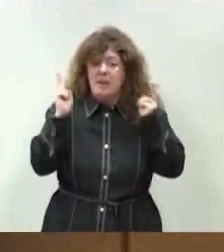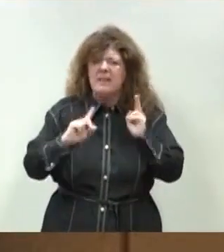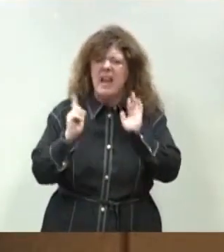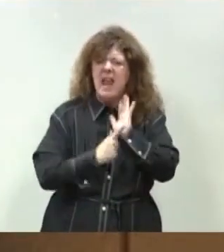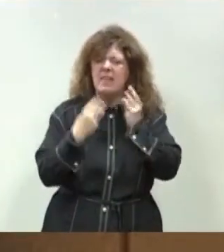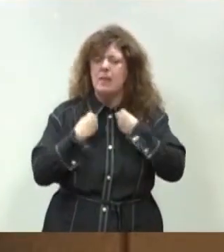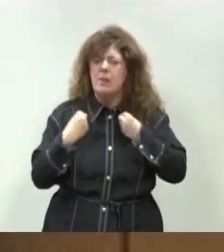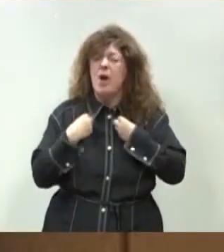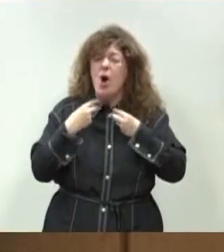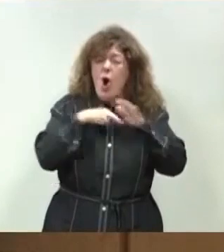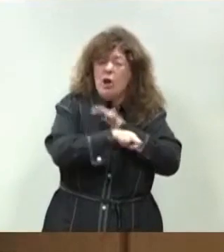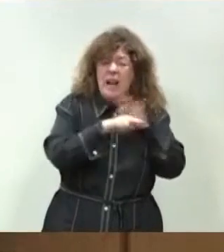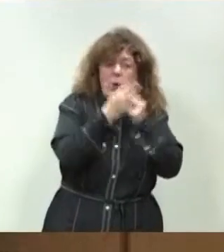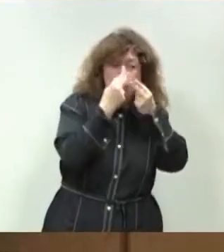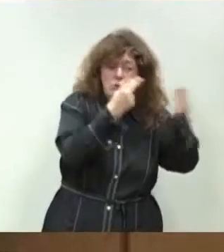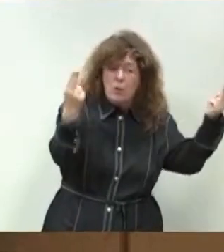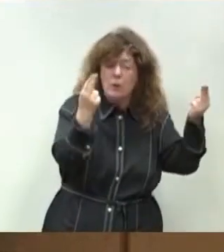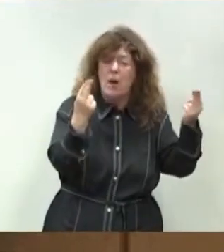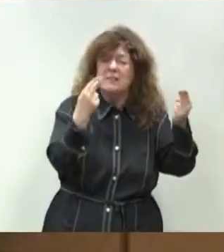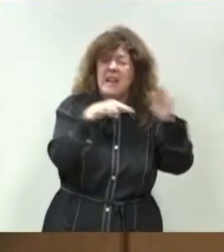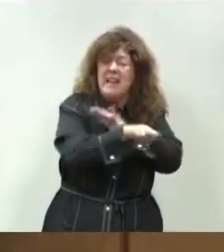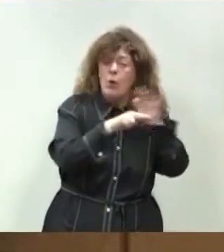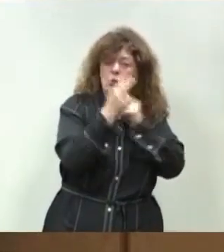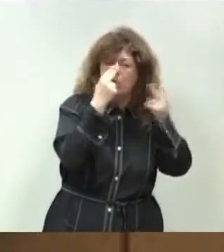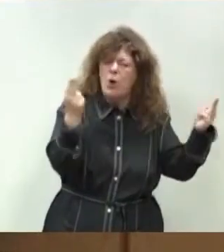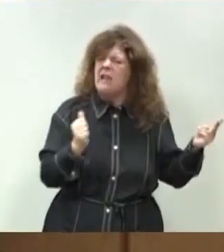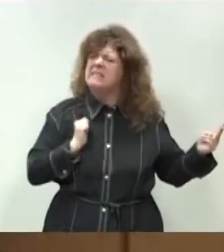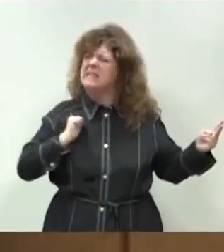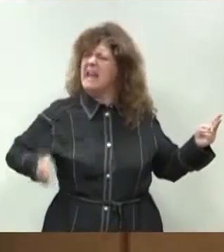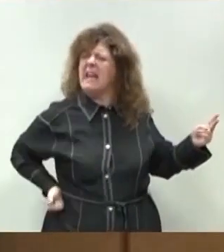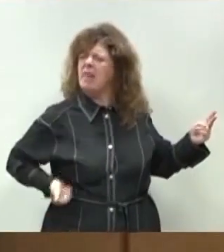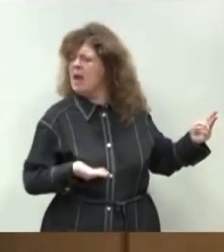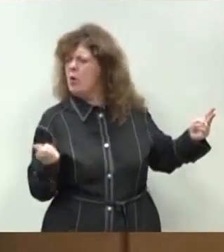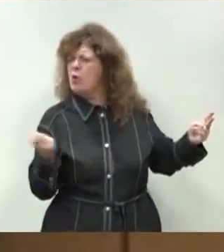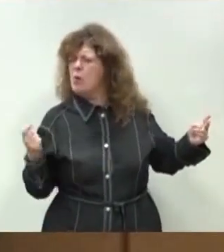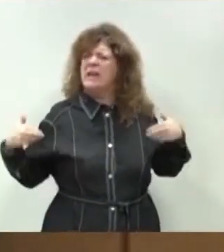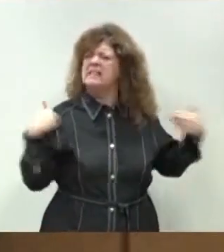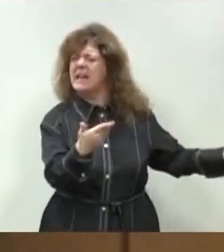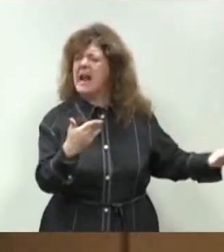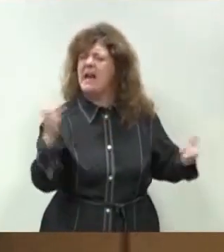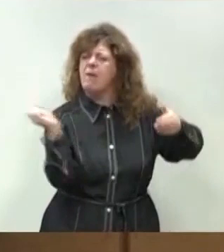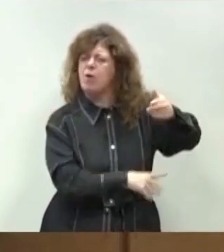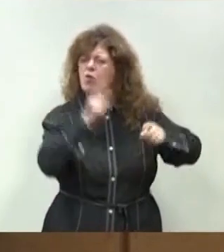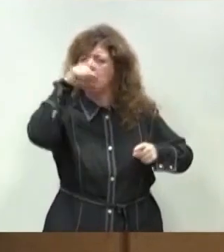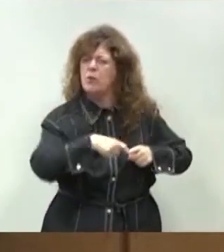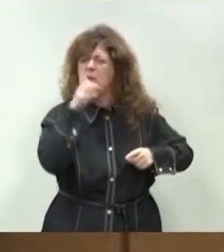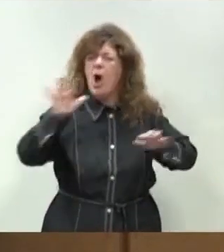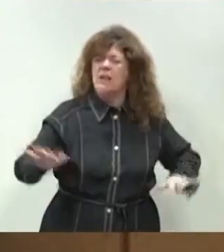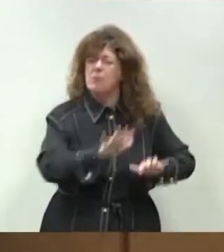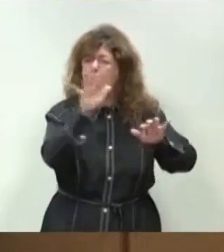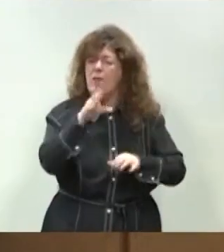vivienda, y es que con los recursos públicos, con las promociones públicas, se enriquezcan unos pocos y se regalen a fondos buitres, que con la especulación